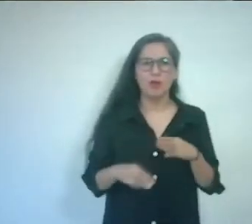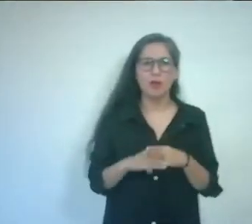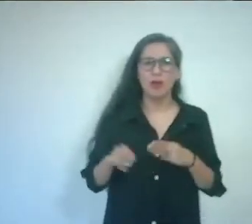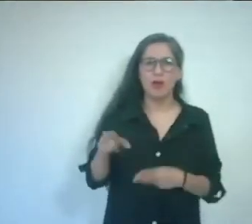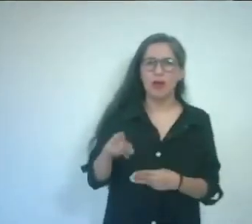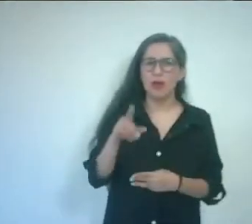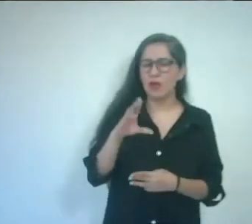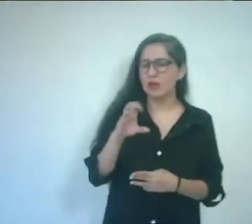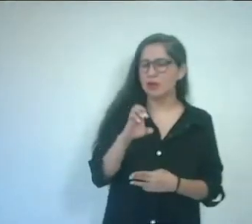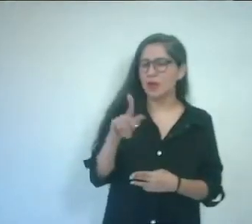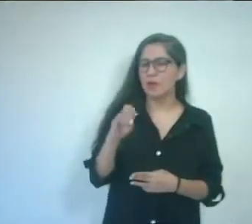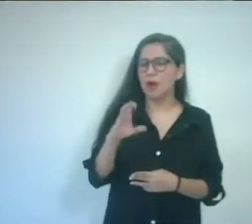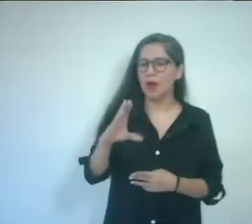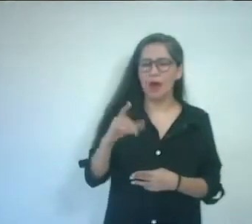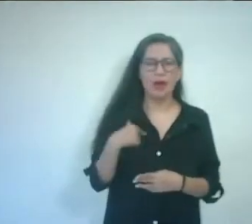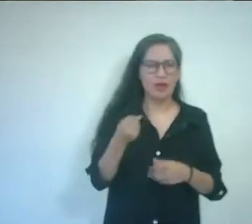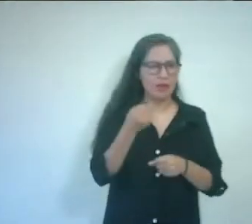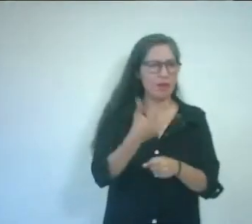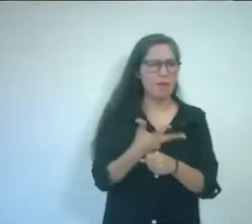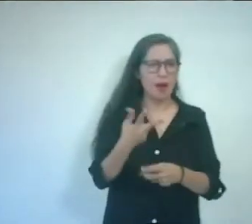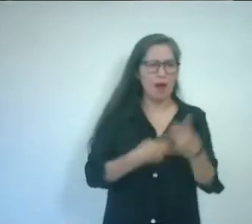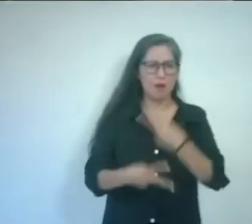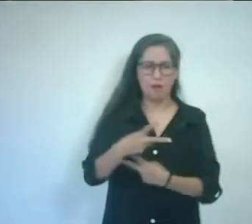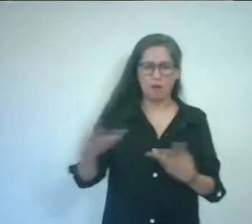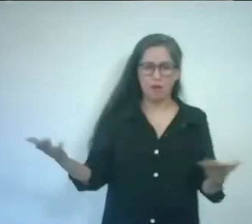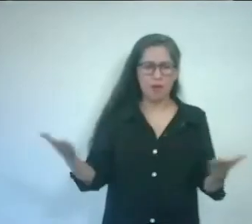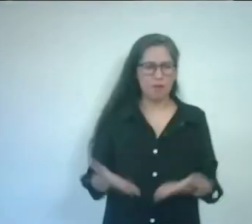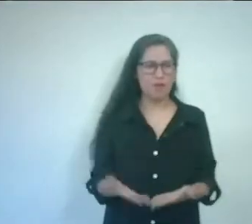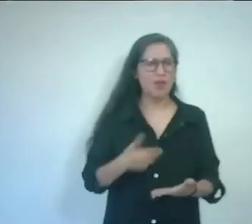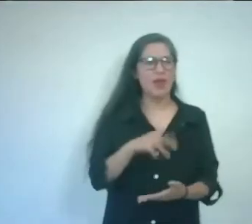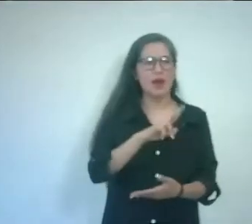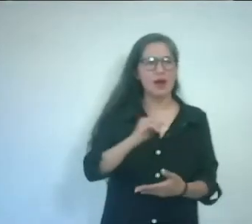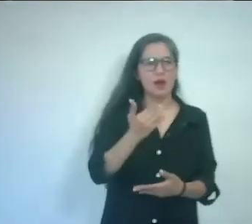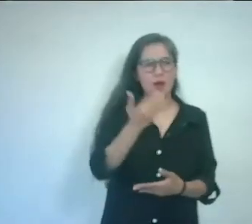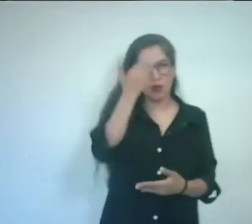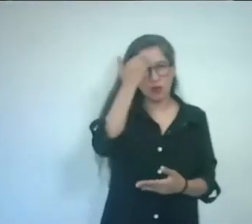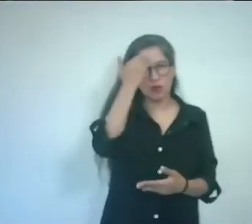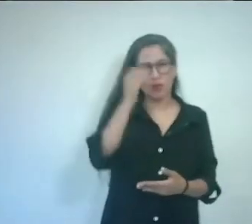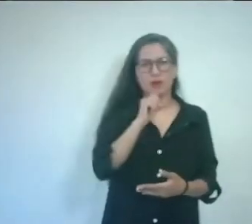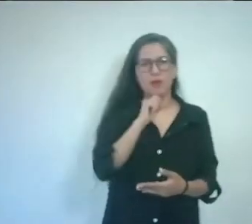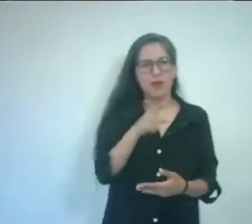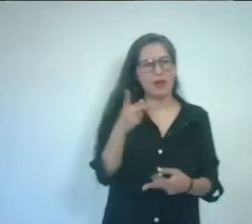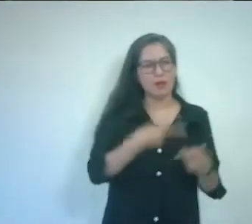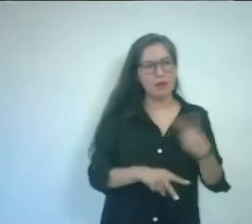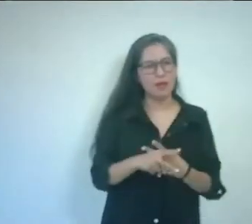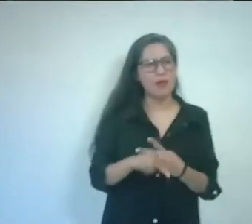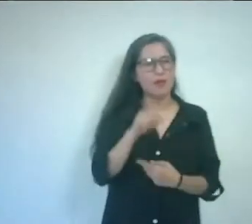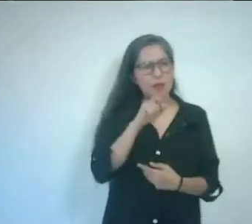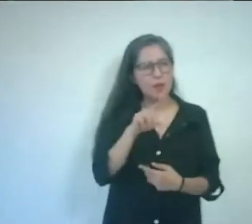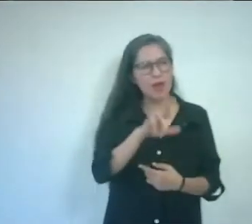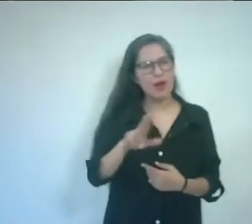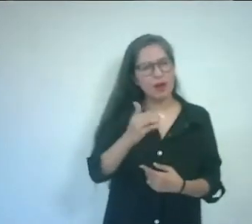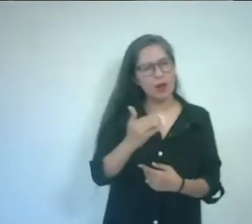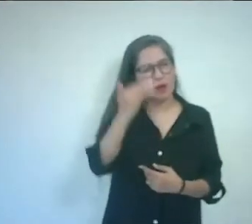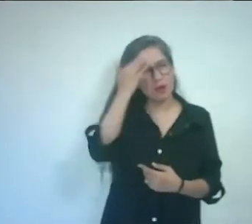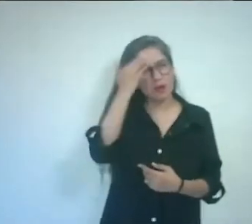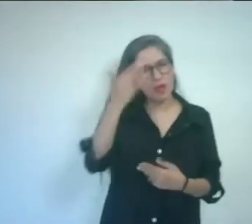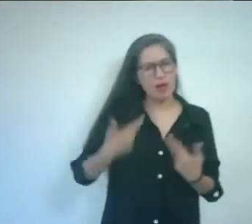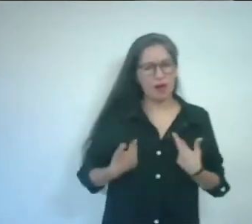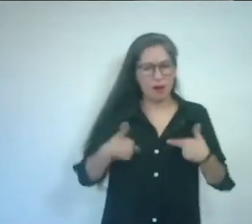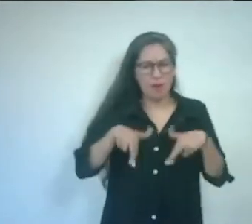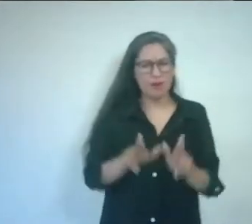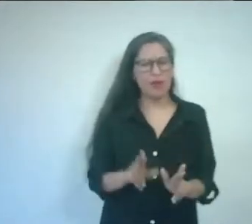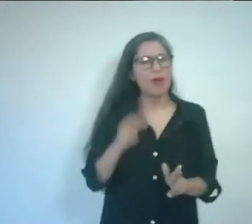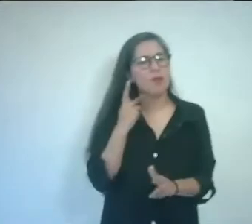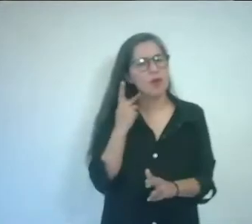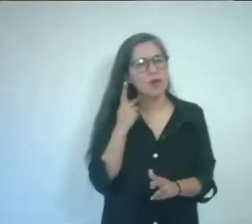nos acompaña acá desde muy temprano, desde luego el reconocimiento por lo que han hecho hasta acá, también reconocer a las representaciones de los partidos